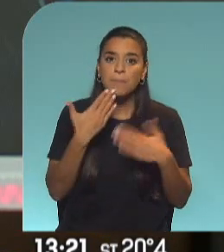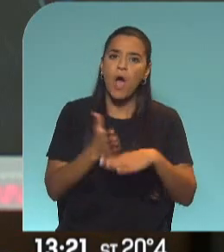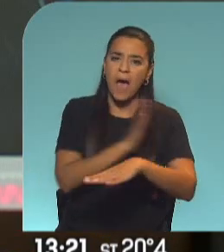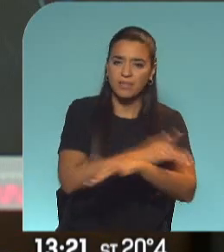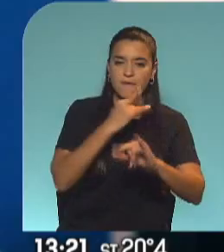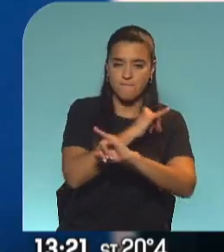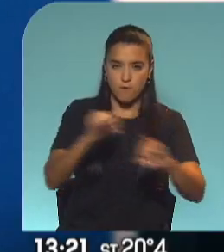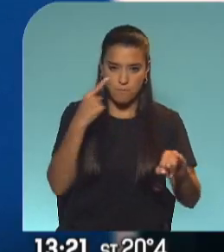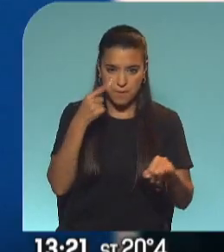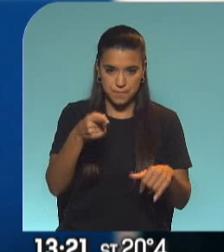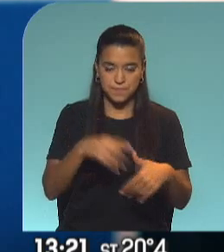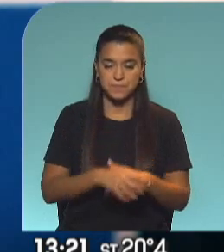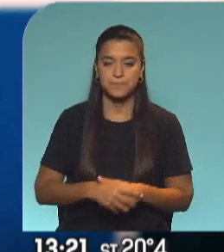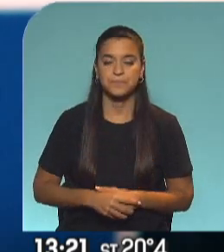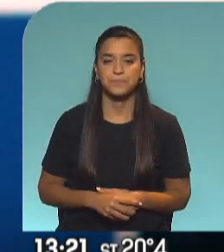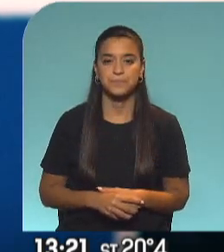informe.